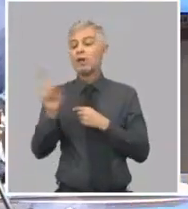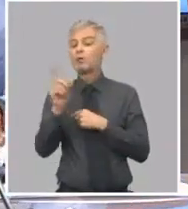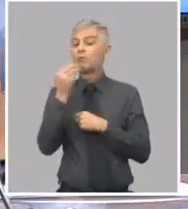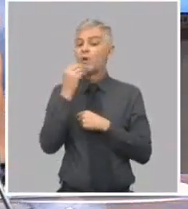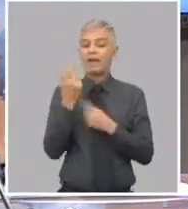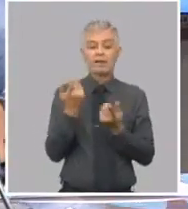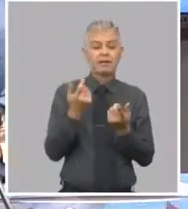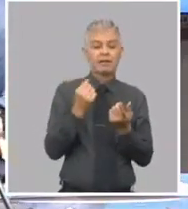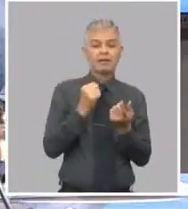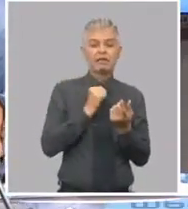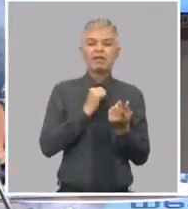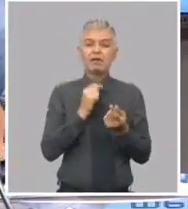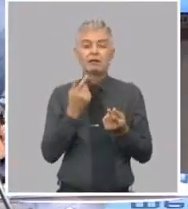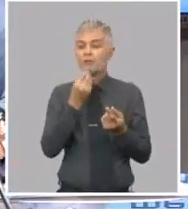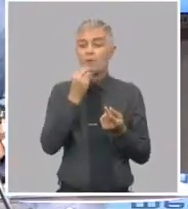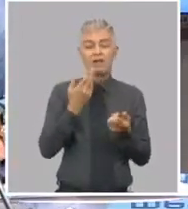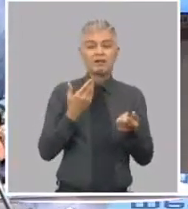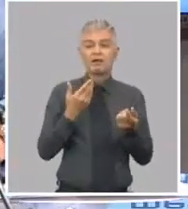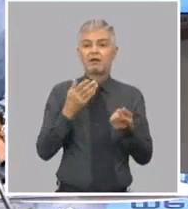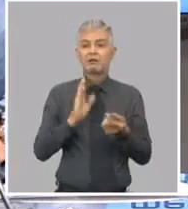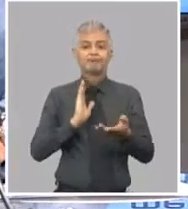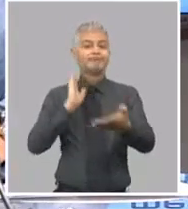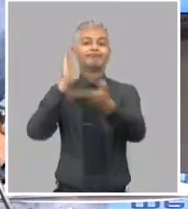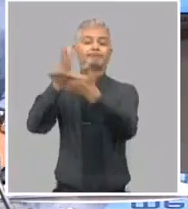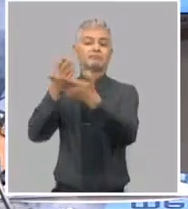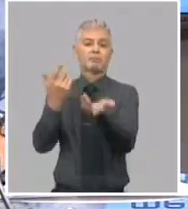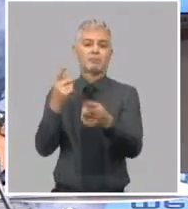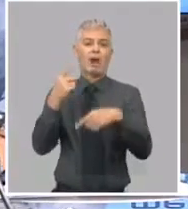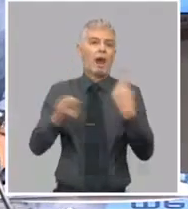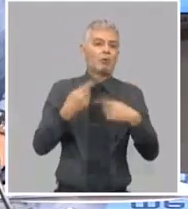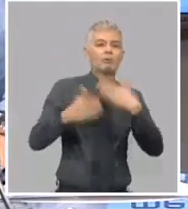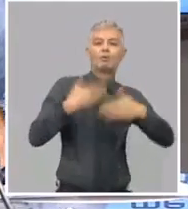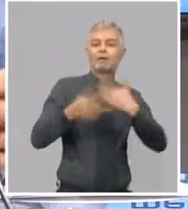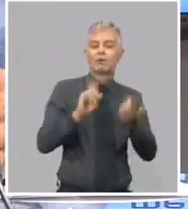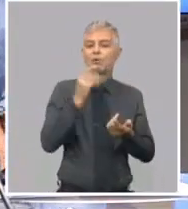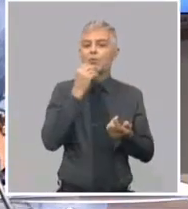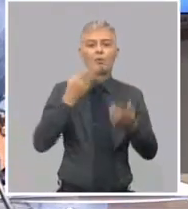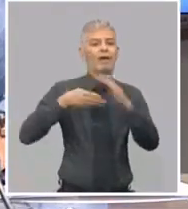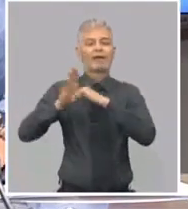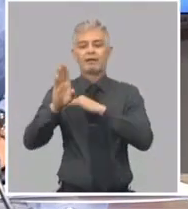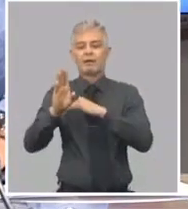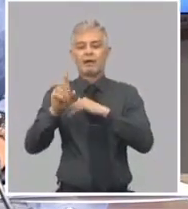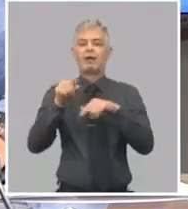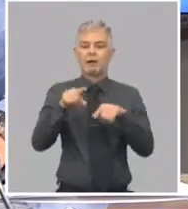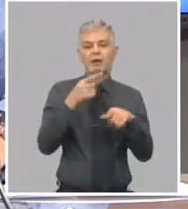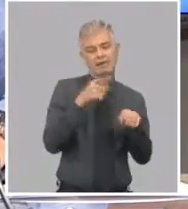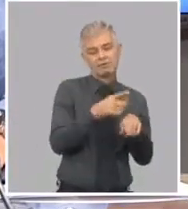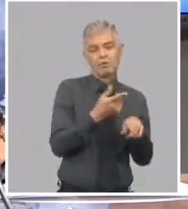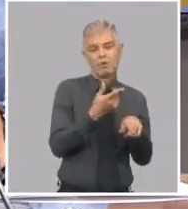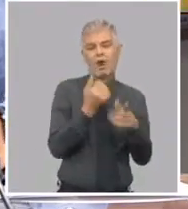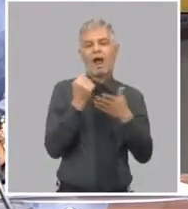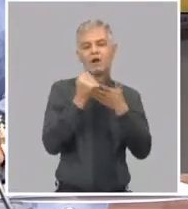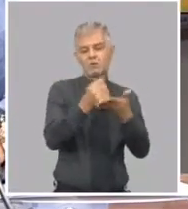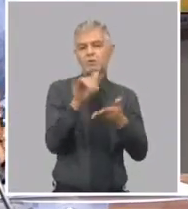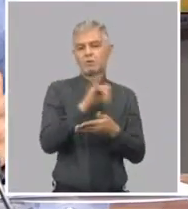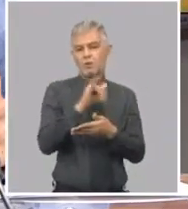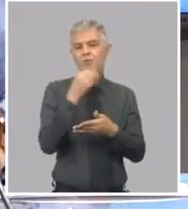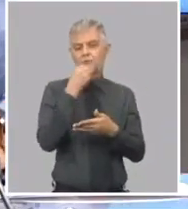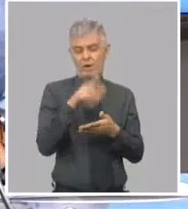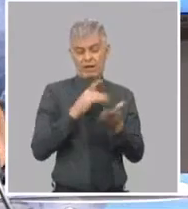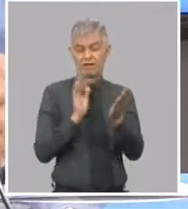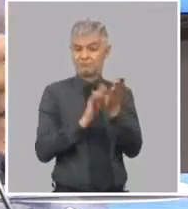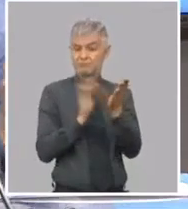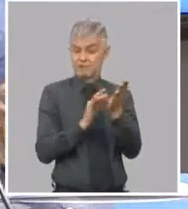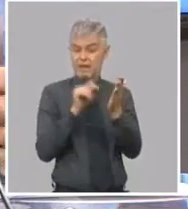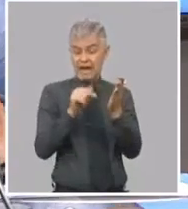porque todavía esa opción no la tiene disponible eso está en un grado de avanzado que es próximamente también se informara existe por parte del equipo